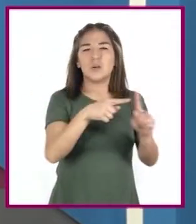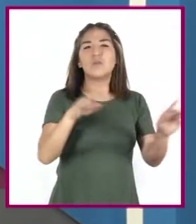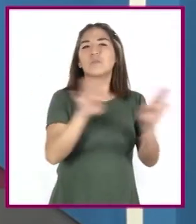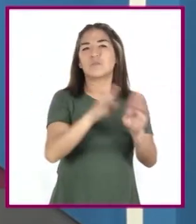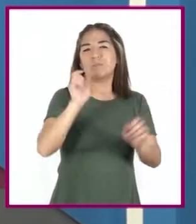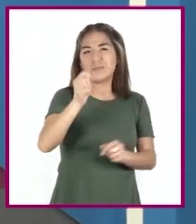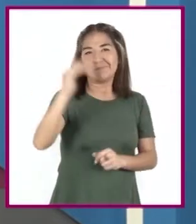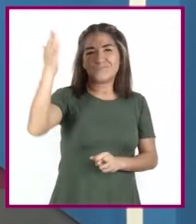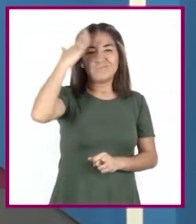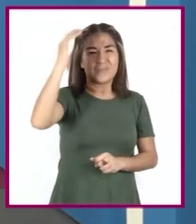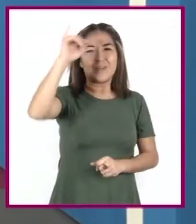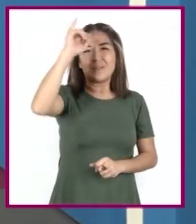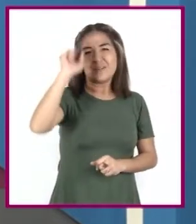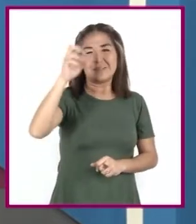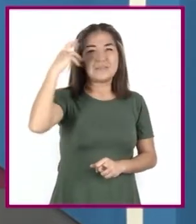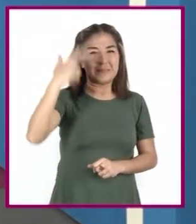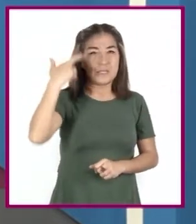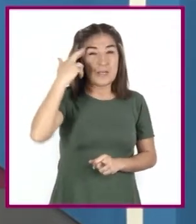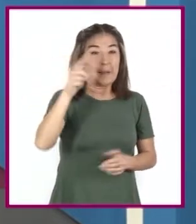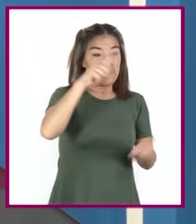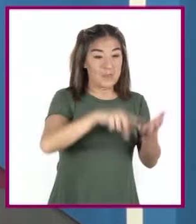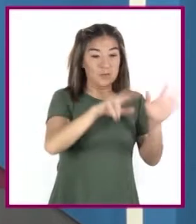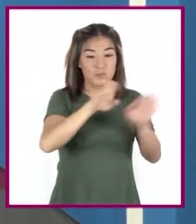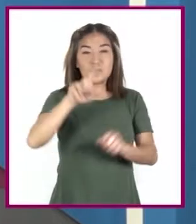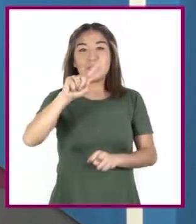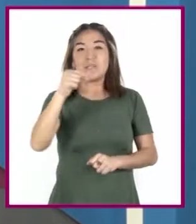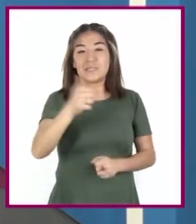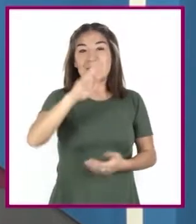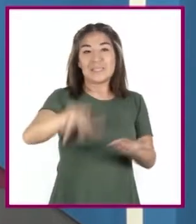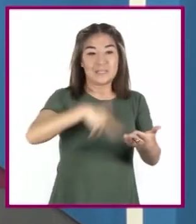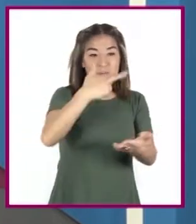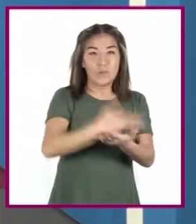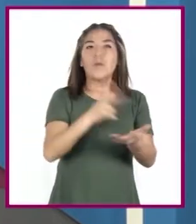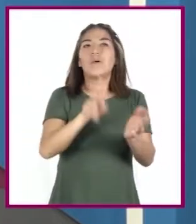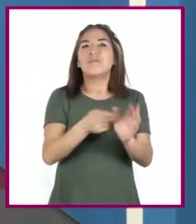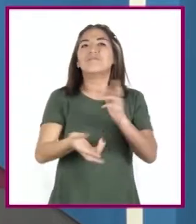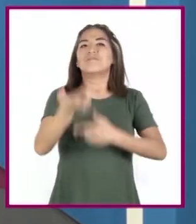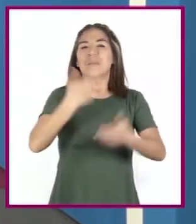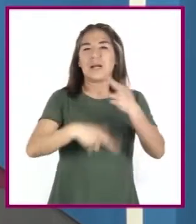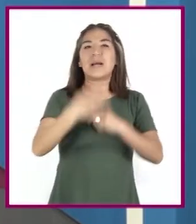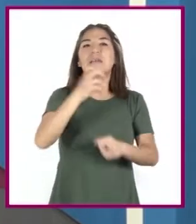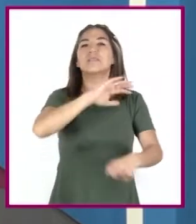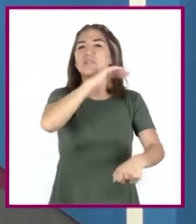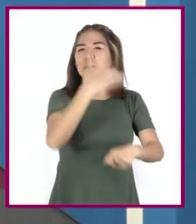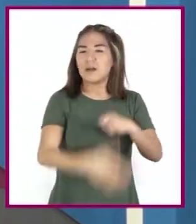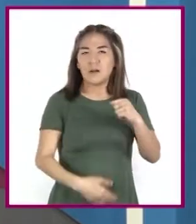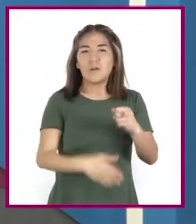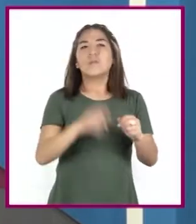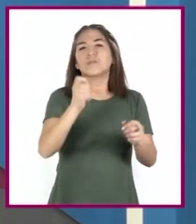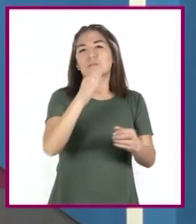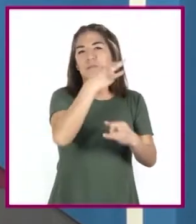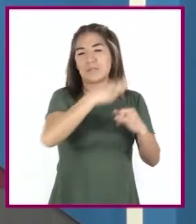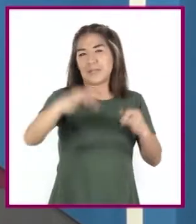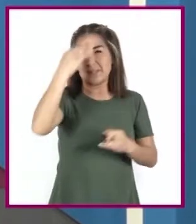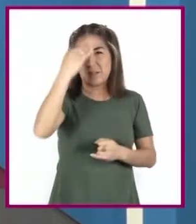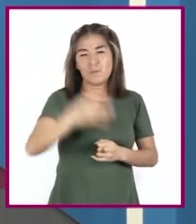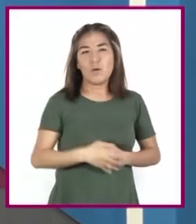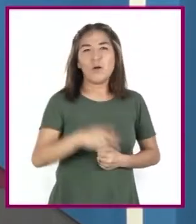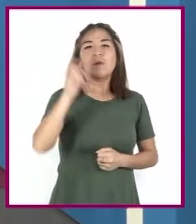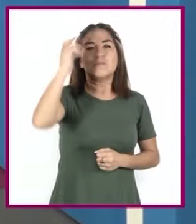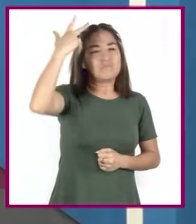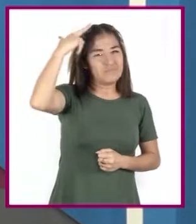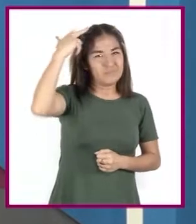imperio y en 1876, la República restaurada llegó a su término e inició el periodo llamado